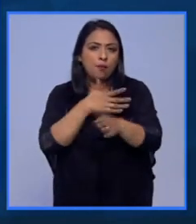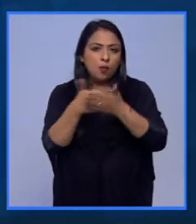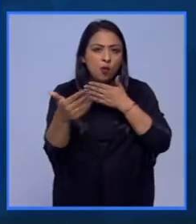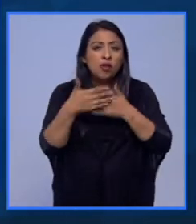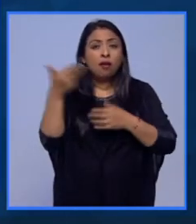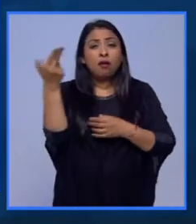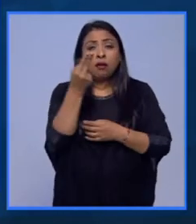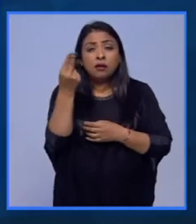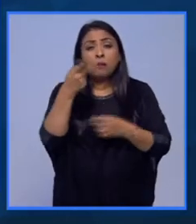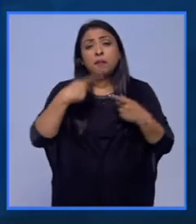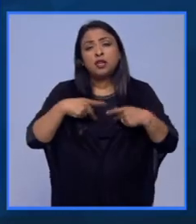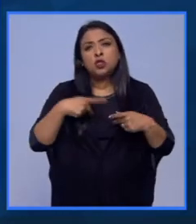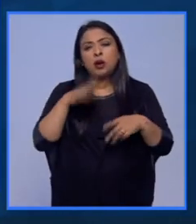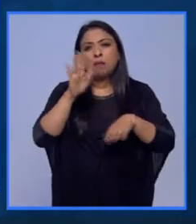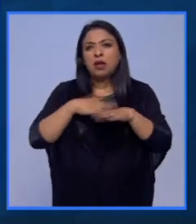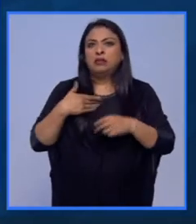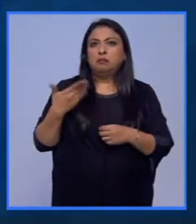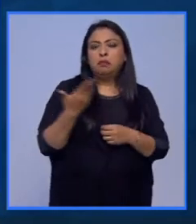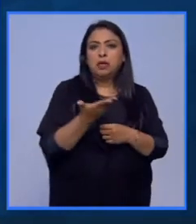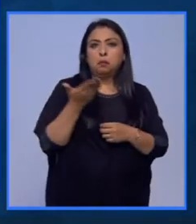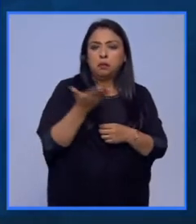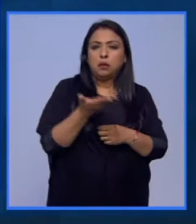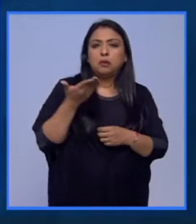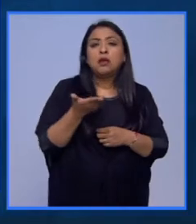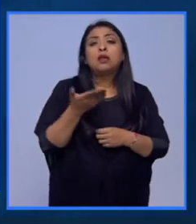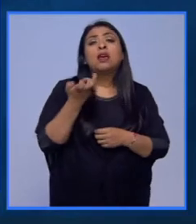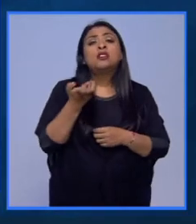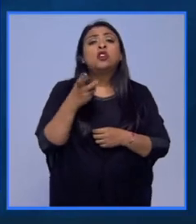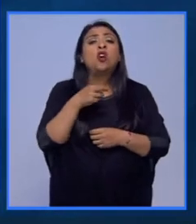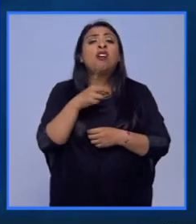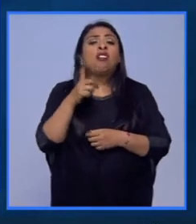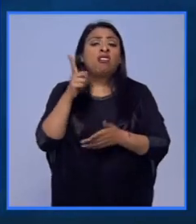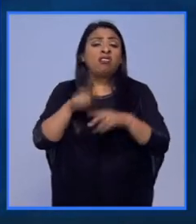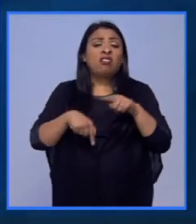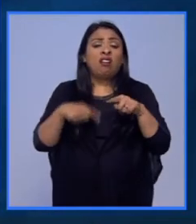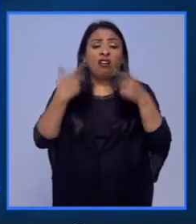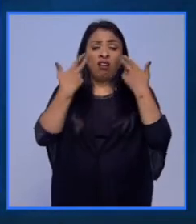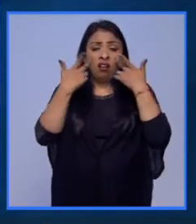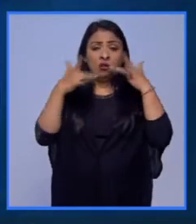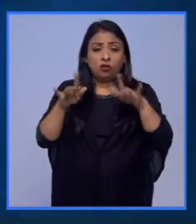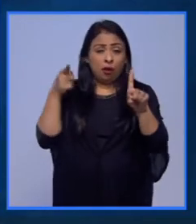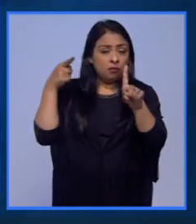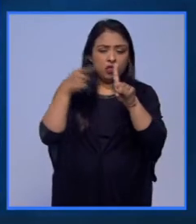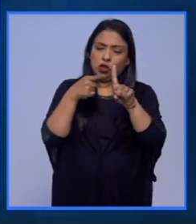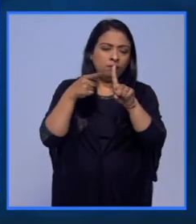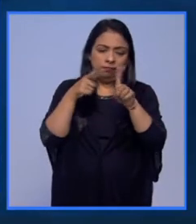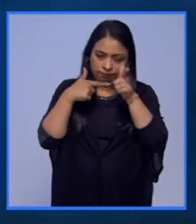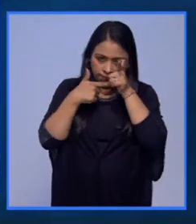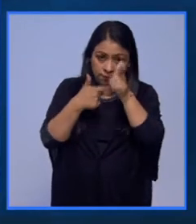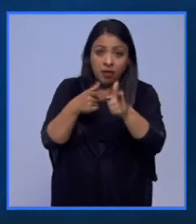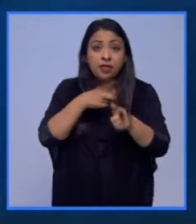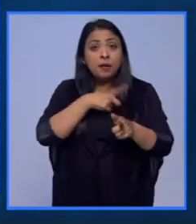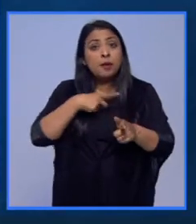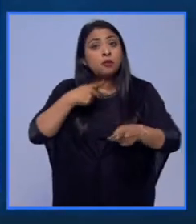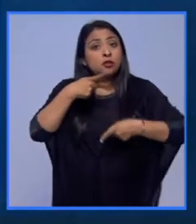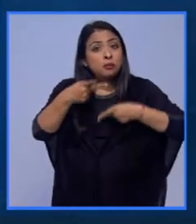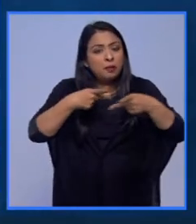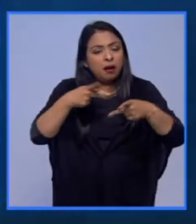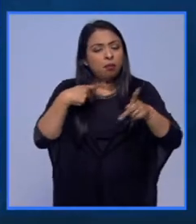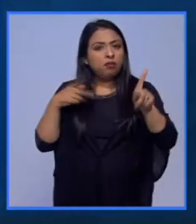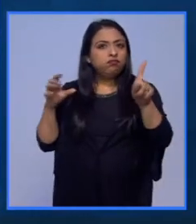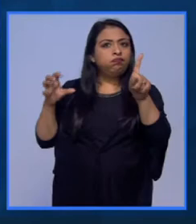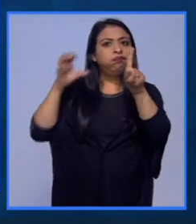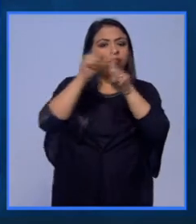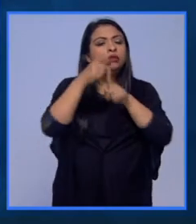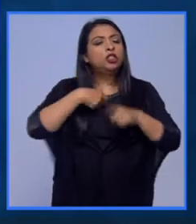público cada vez más exigente, y todo esto sin renunciar a su misión sustantiva. Tenemos que prepararnos para este desafío y